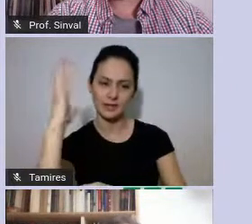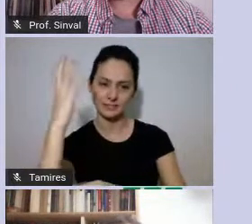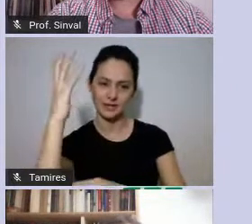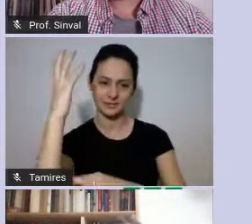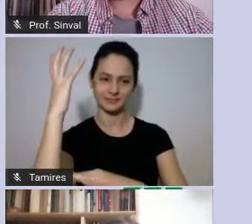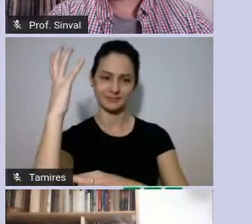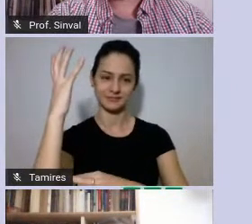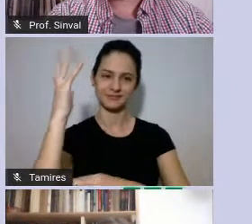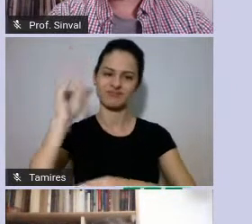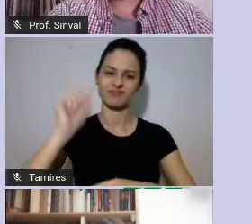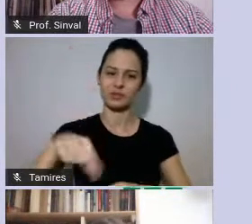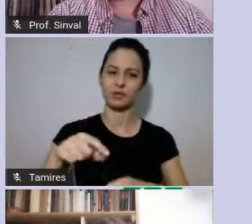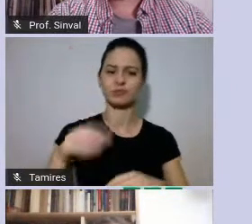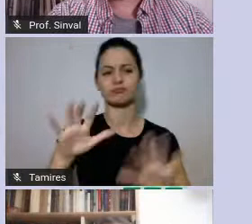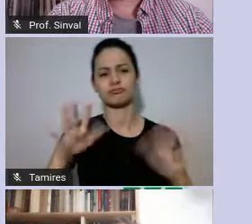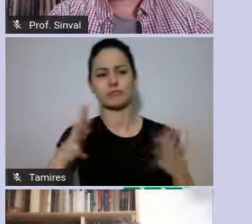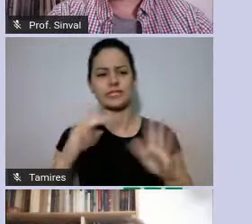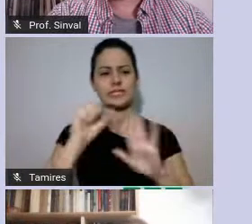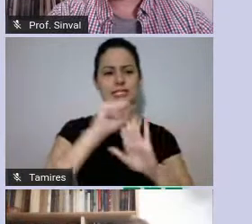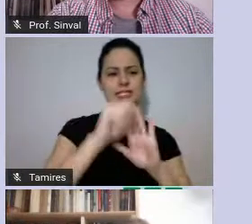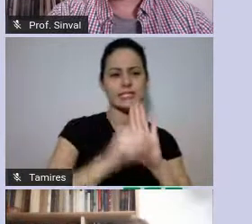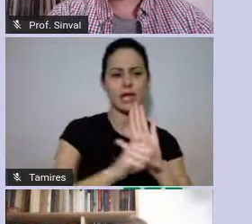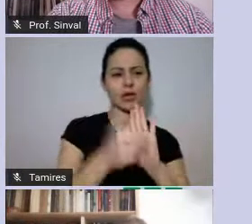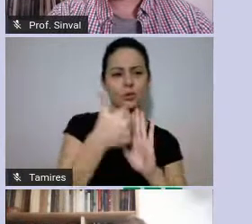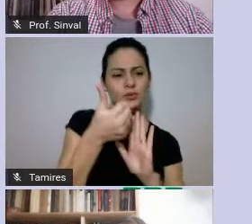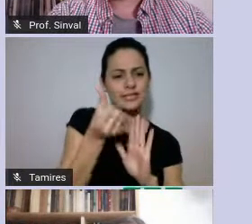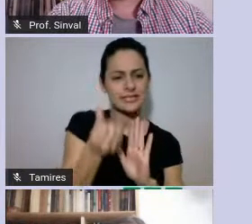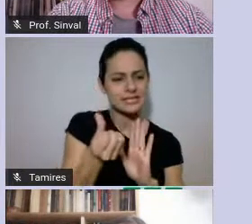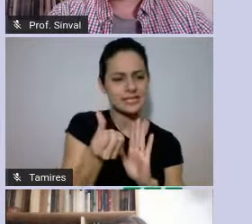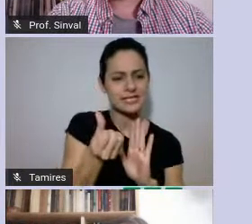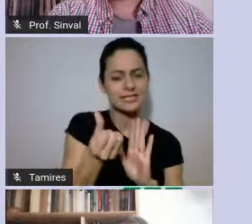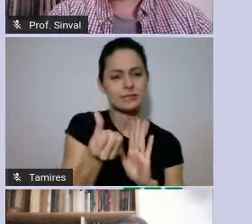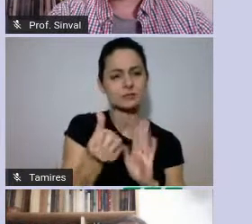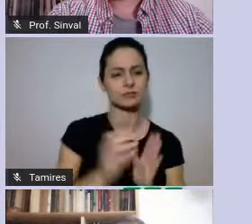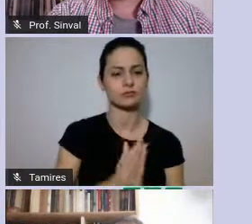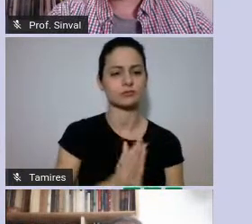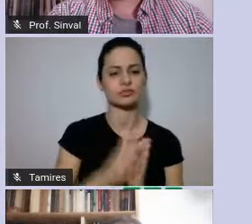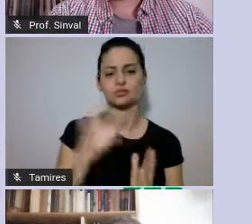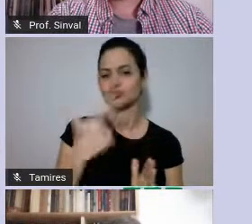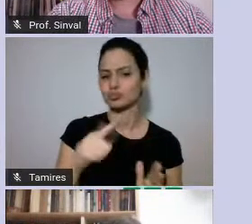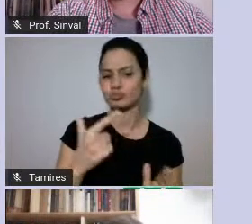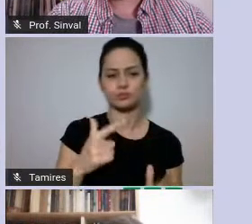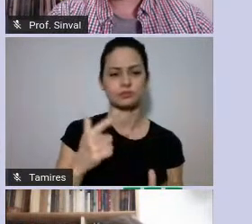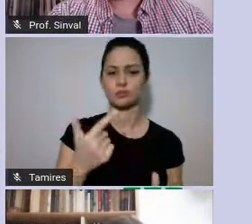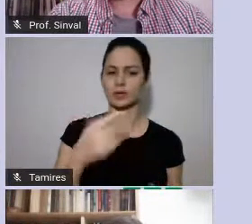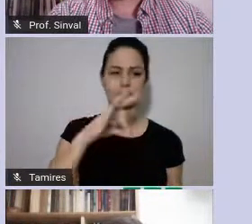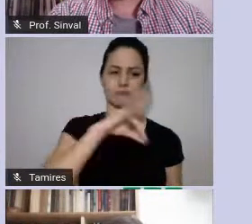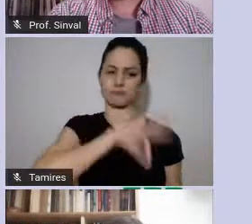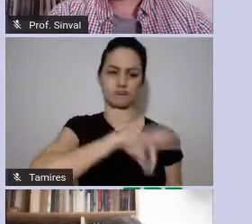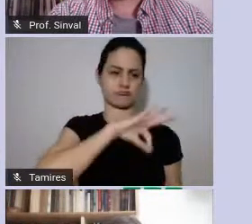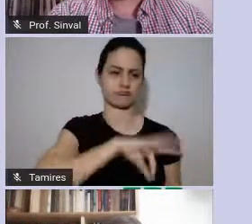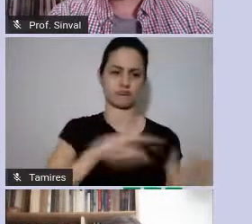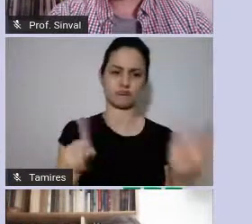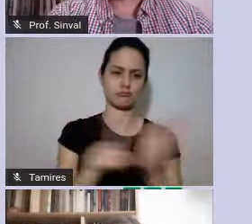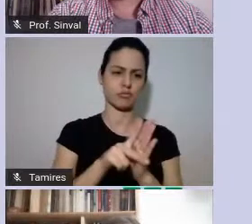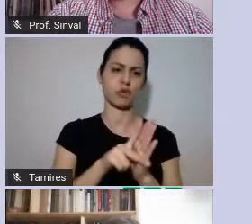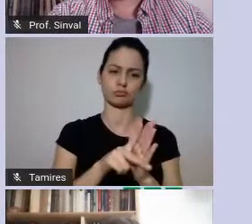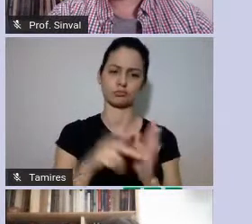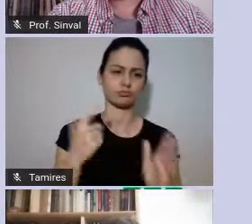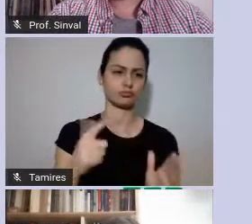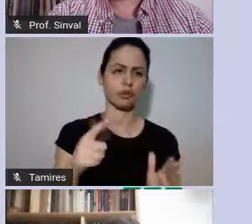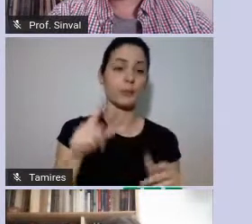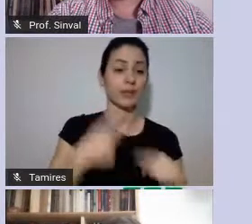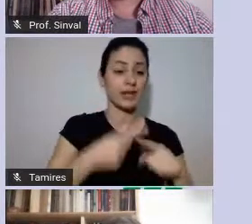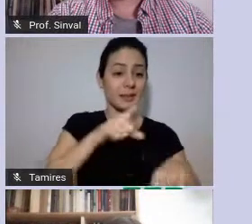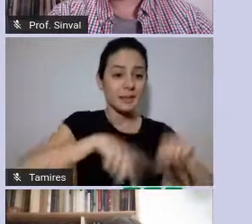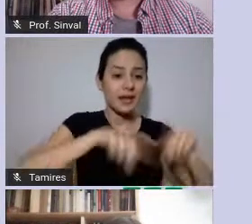mantienen durante el siglo XVI, no hay una renta sobre el pulque porque se, está libre de impuestos por ser un producto